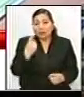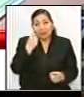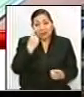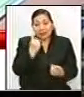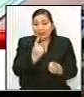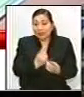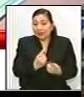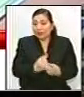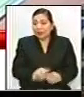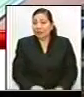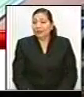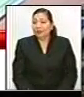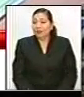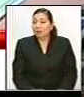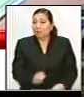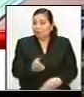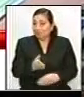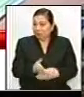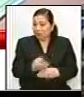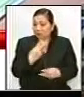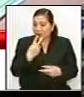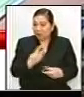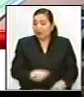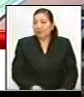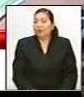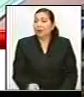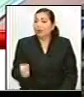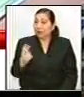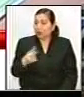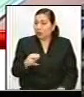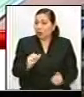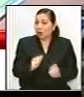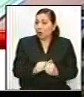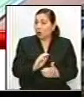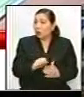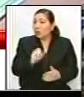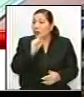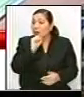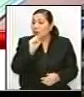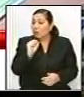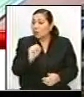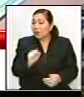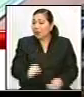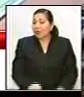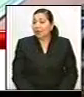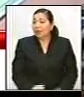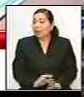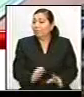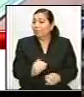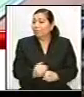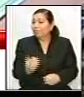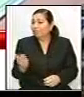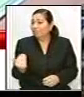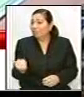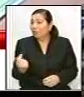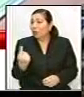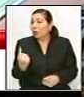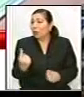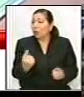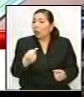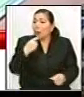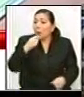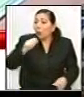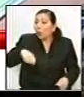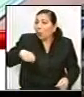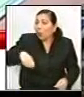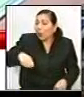conozco. Fui la primera vez, la segunda vez con todos los viejitos jubilados, unos con